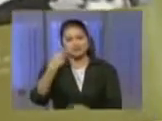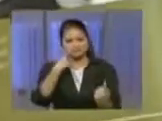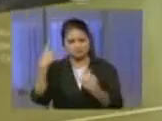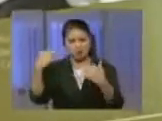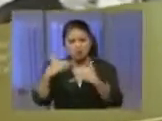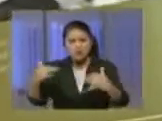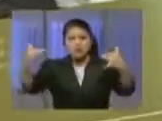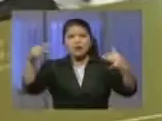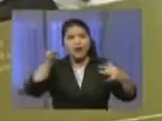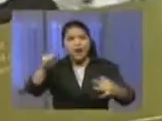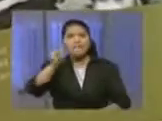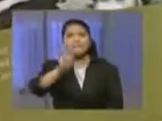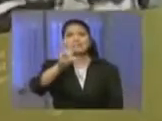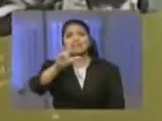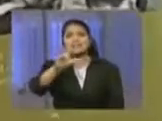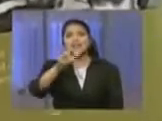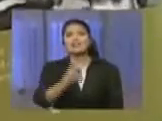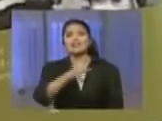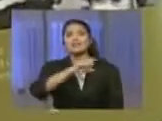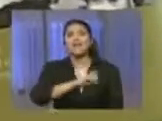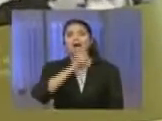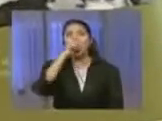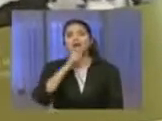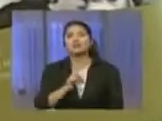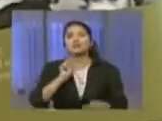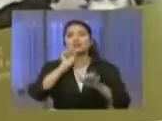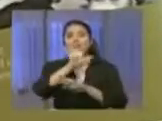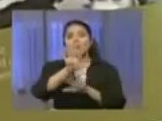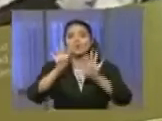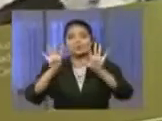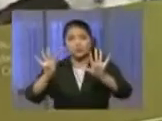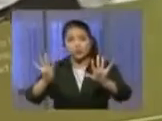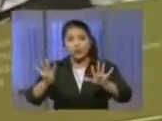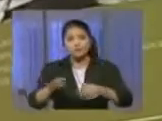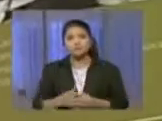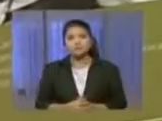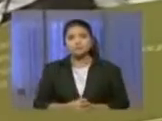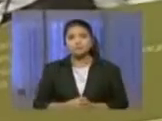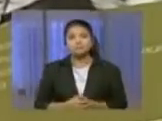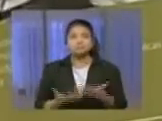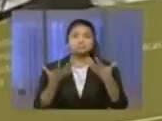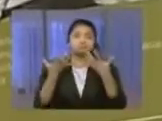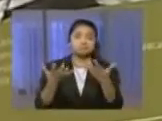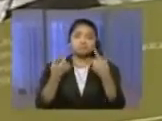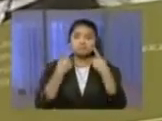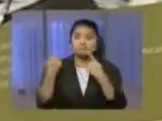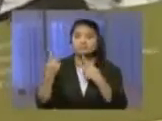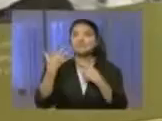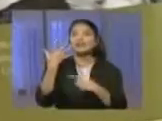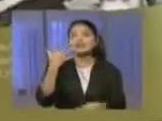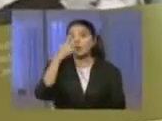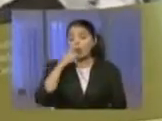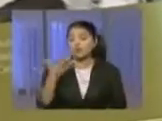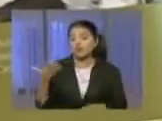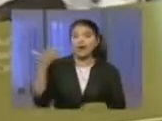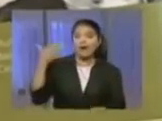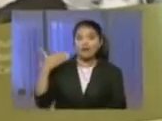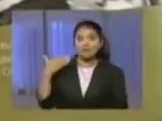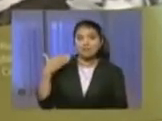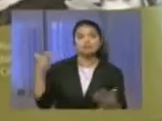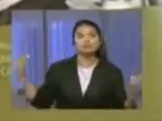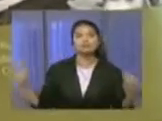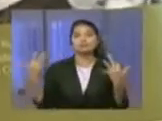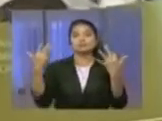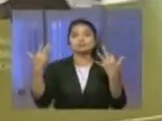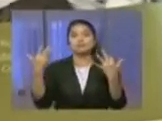también 23 de enero del año 59 es haa mangna que 5 años antes había recibido